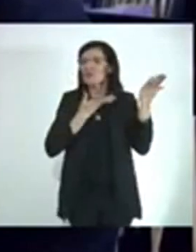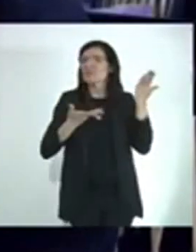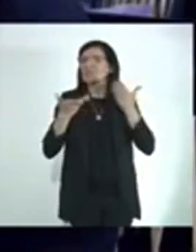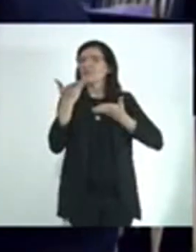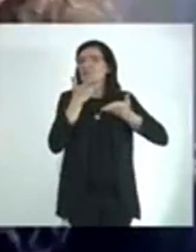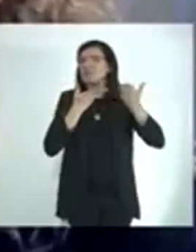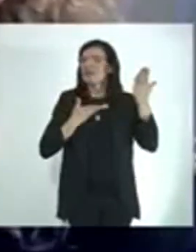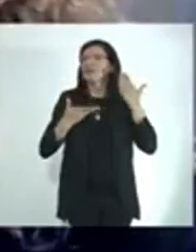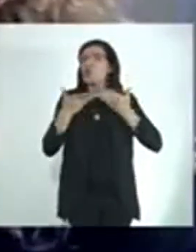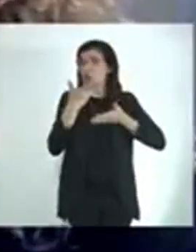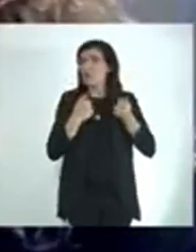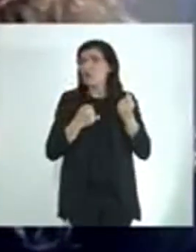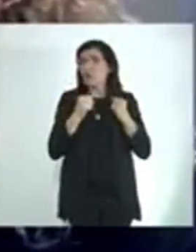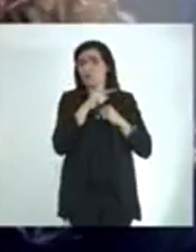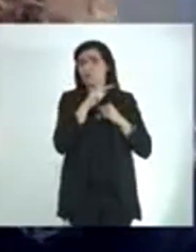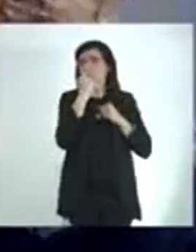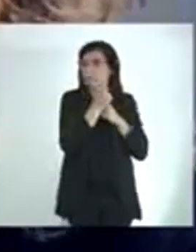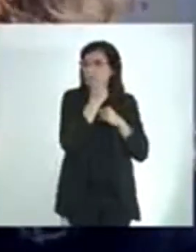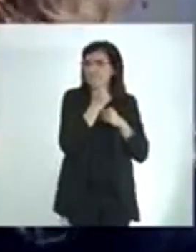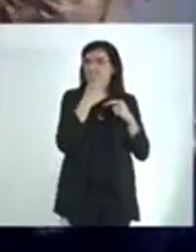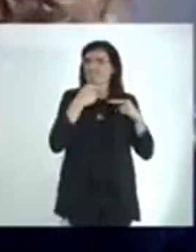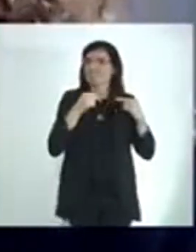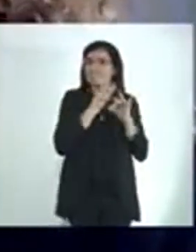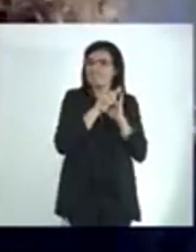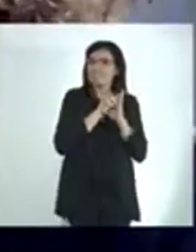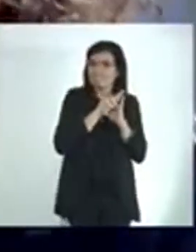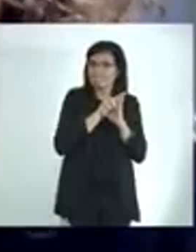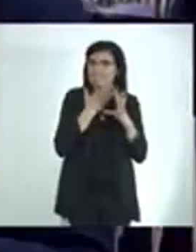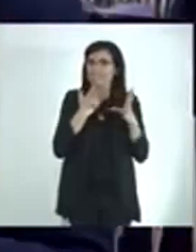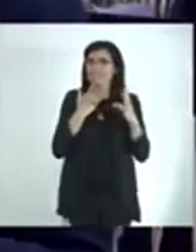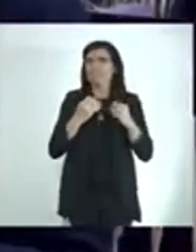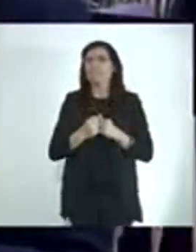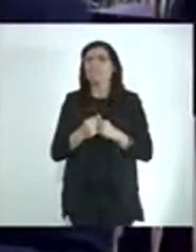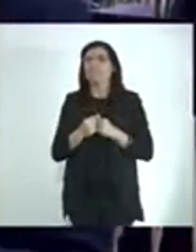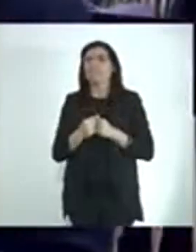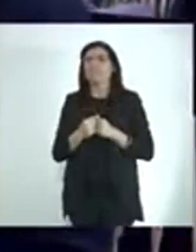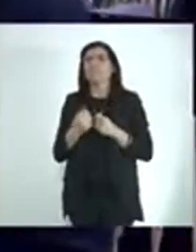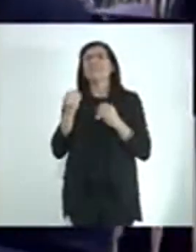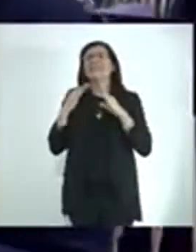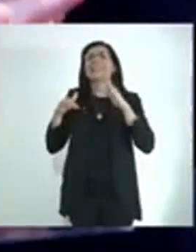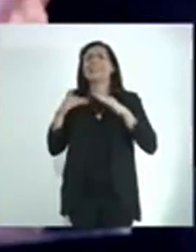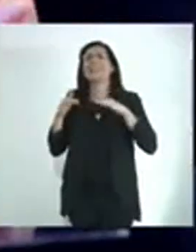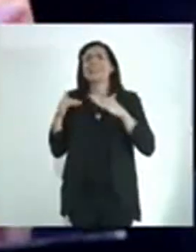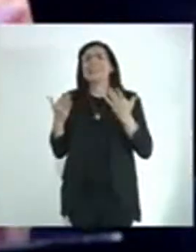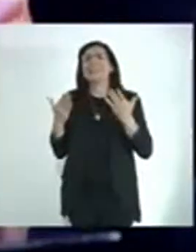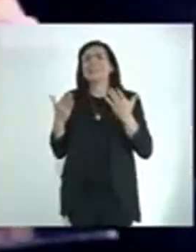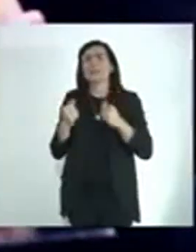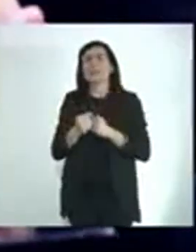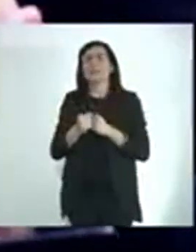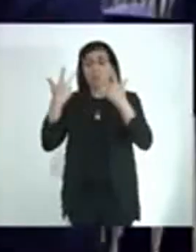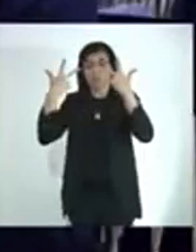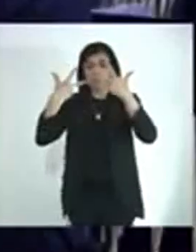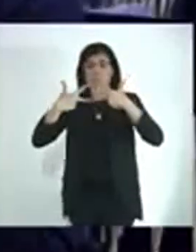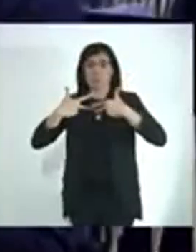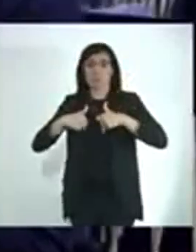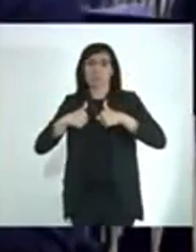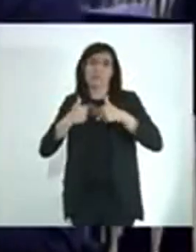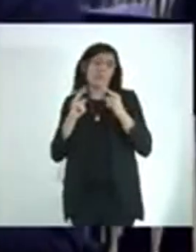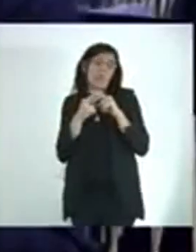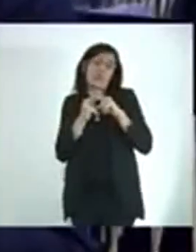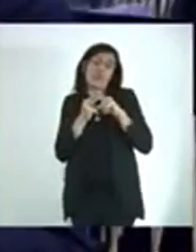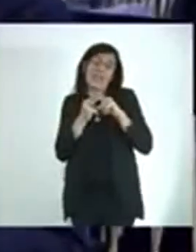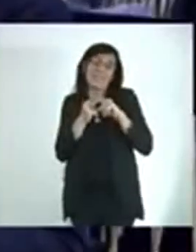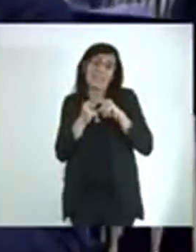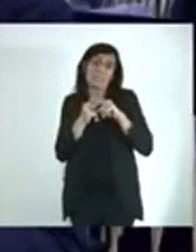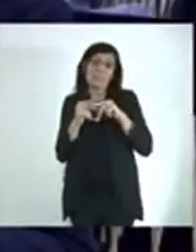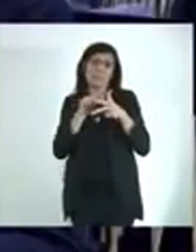referente, Mariana, que nos acompañó en ese proceso, ¿no? Lo que hacemos es planificar un taller de